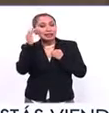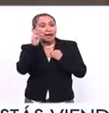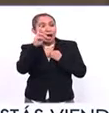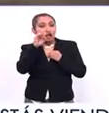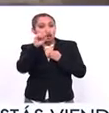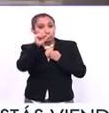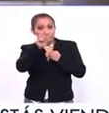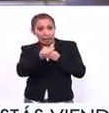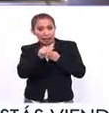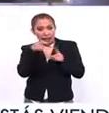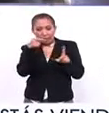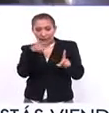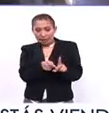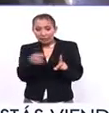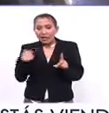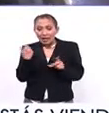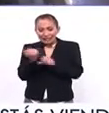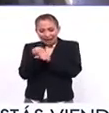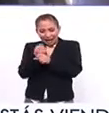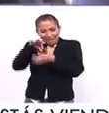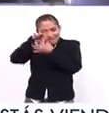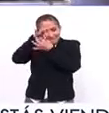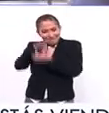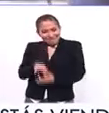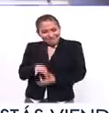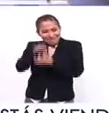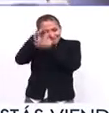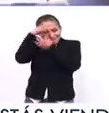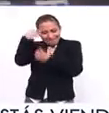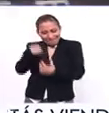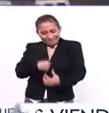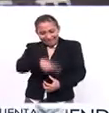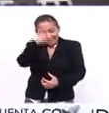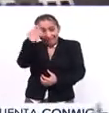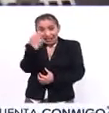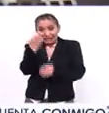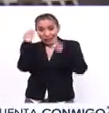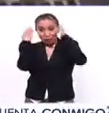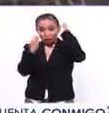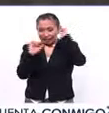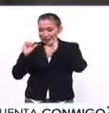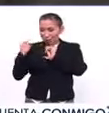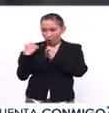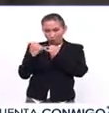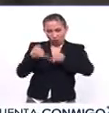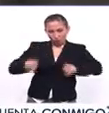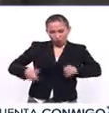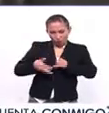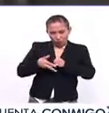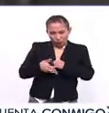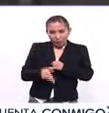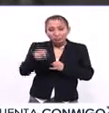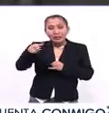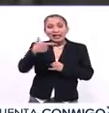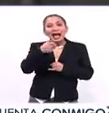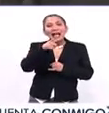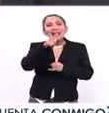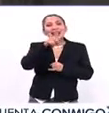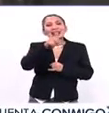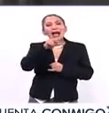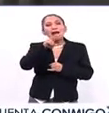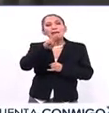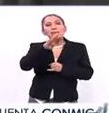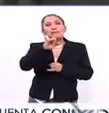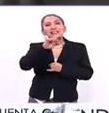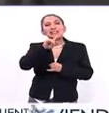a propósito del torrente sanguíneo. Esta exposición de reciente inauguración en Galería